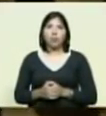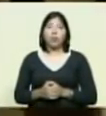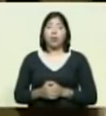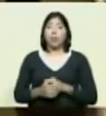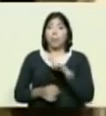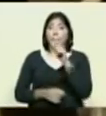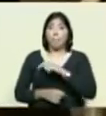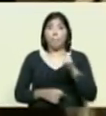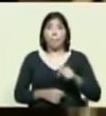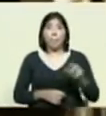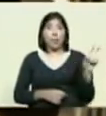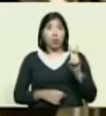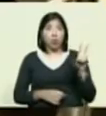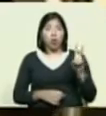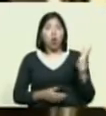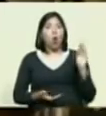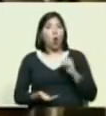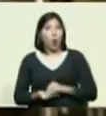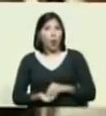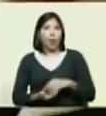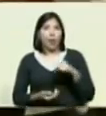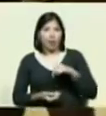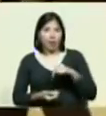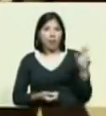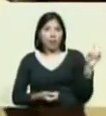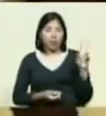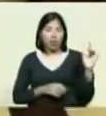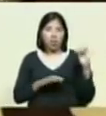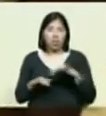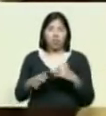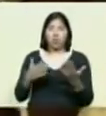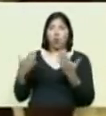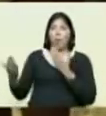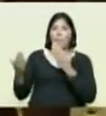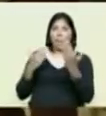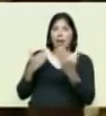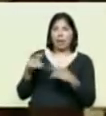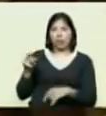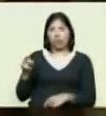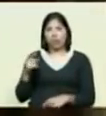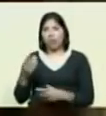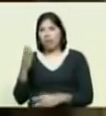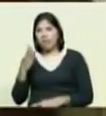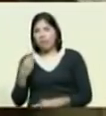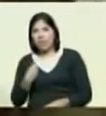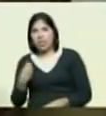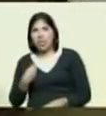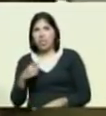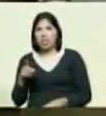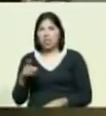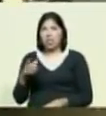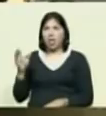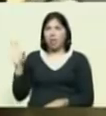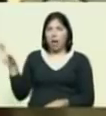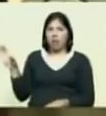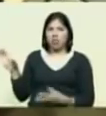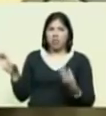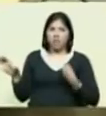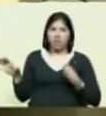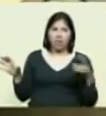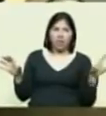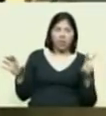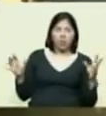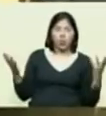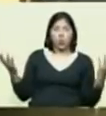han llegado nuevamente a Venezuela, comparan y comentan la actual crisis político y económica que atraviesan